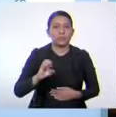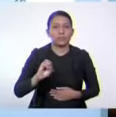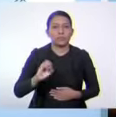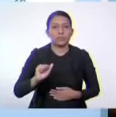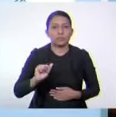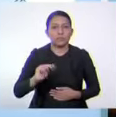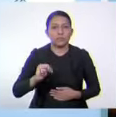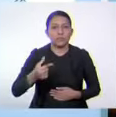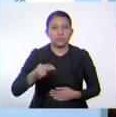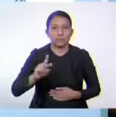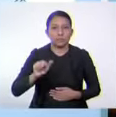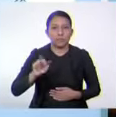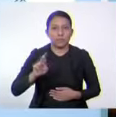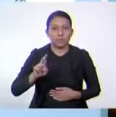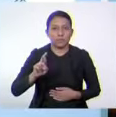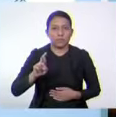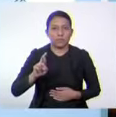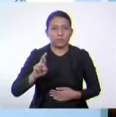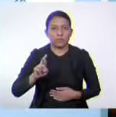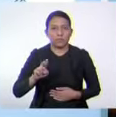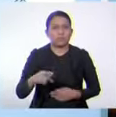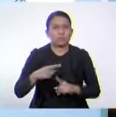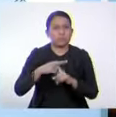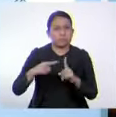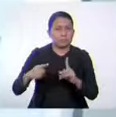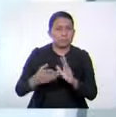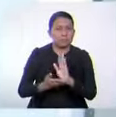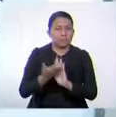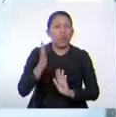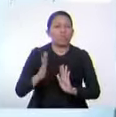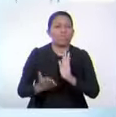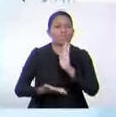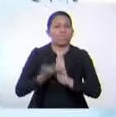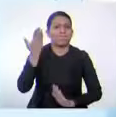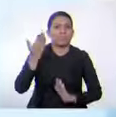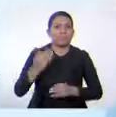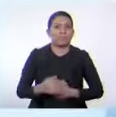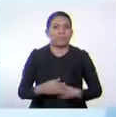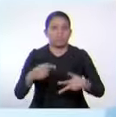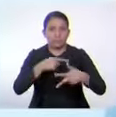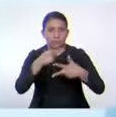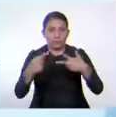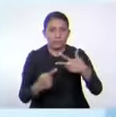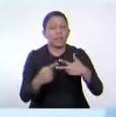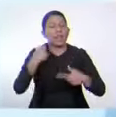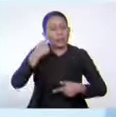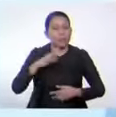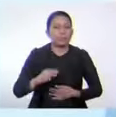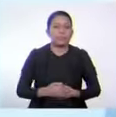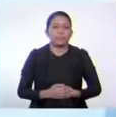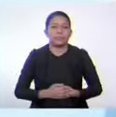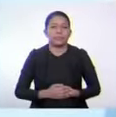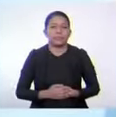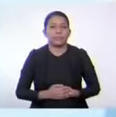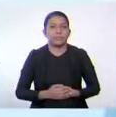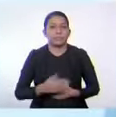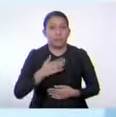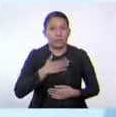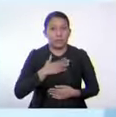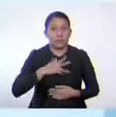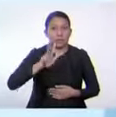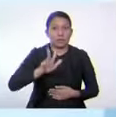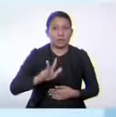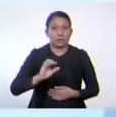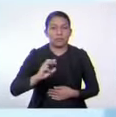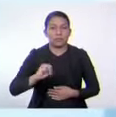semidesarrollada y la desarrollada. Te coloco un ejemplo acá. Tenemos estos 3 compuestos que son estos